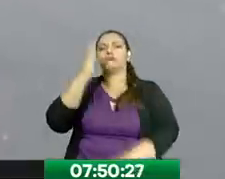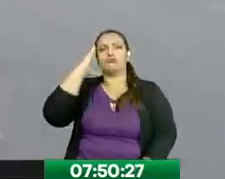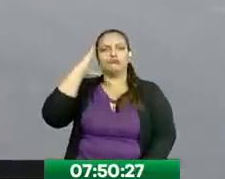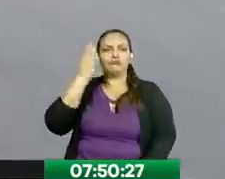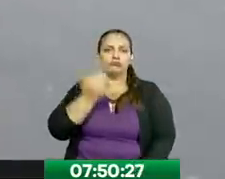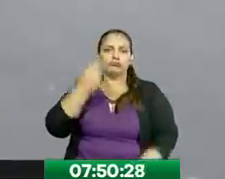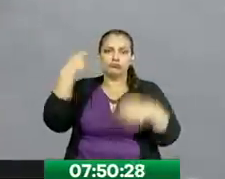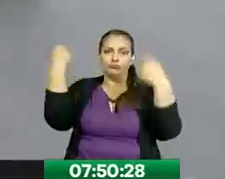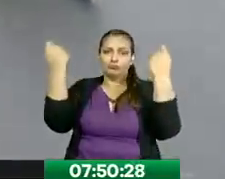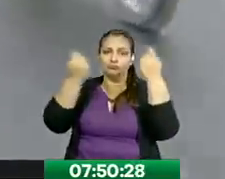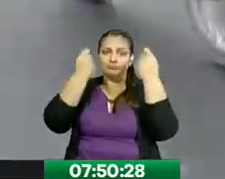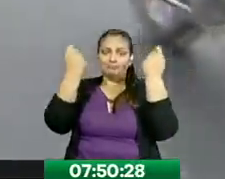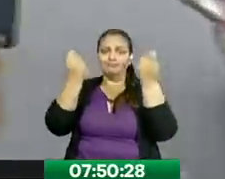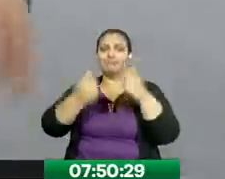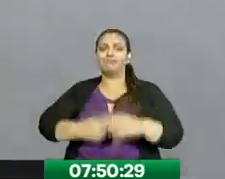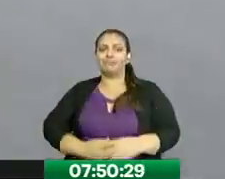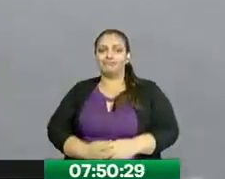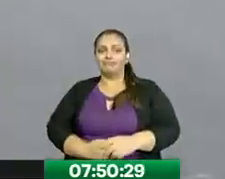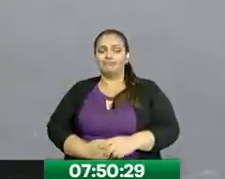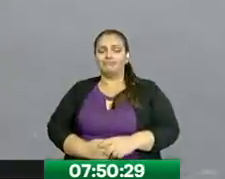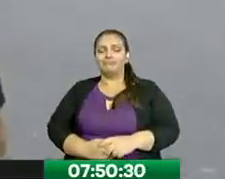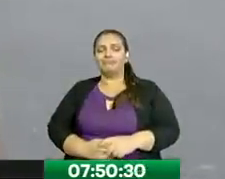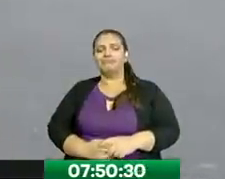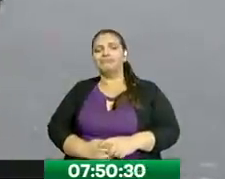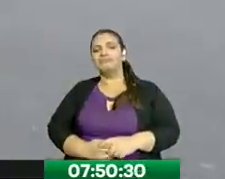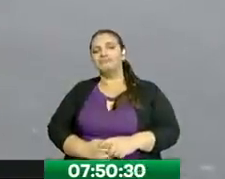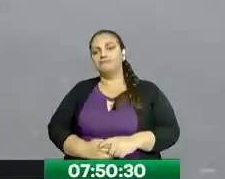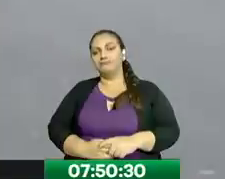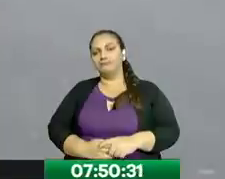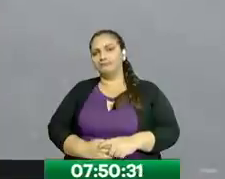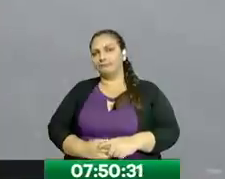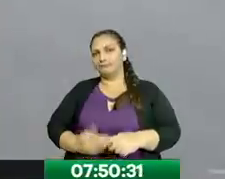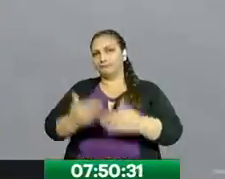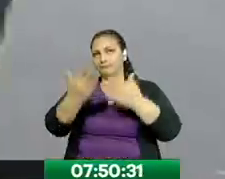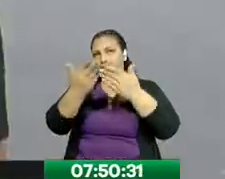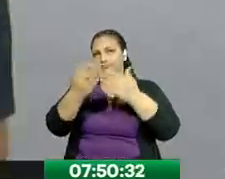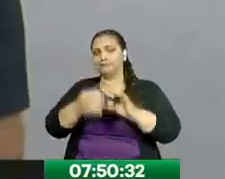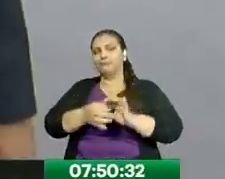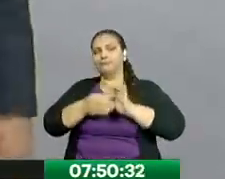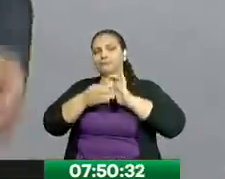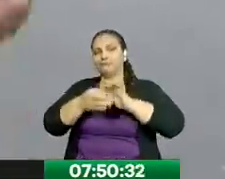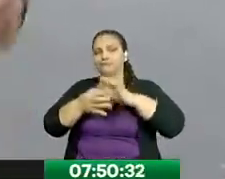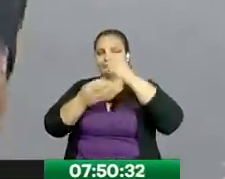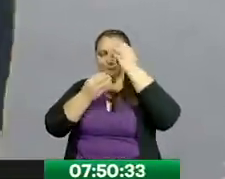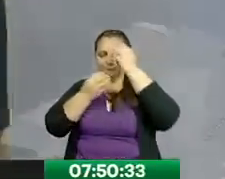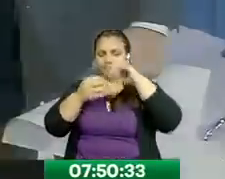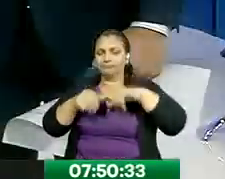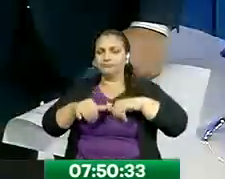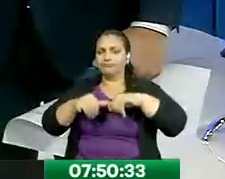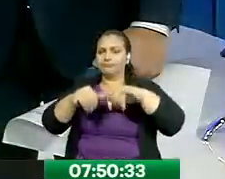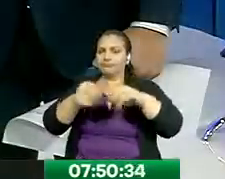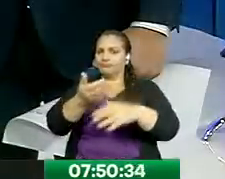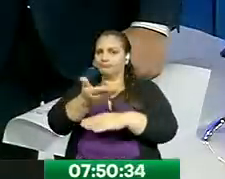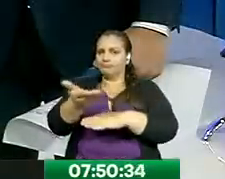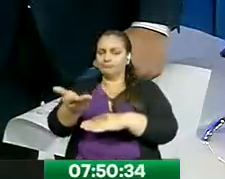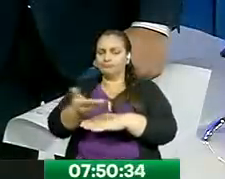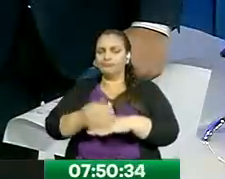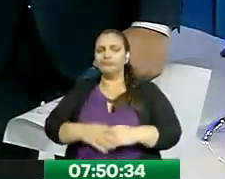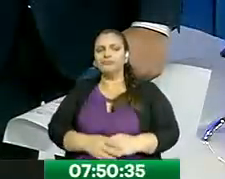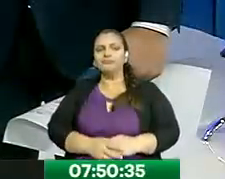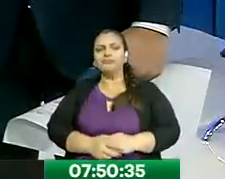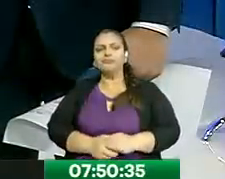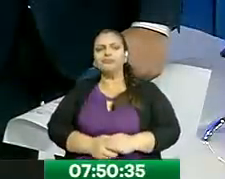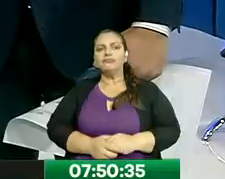con esto nosotros vamos a retornar a estudio compañeros luisa cosas louis tocayo ustedes continúan con el desarrollo de más